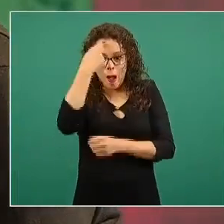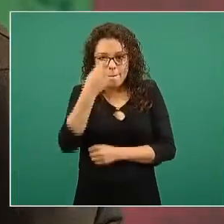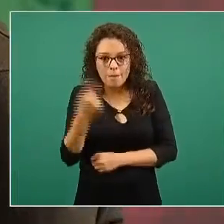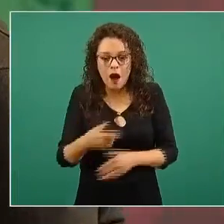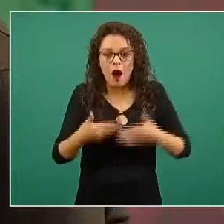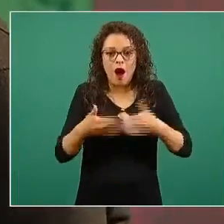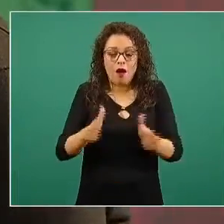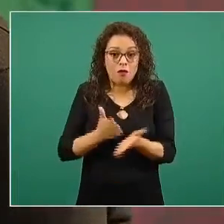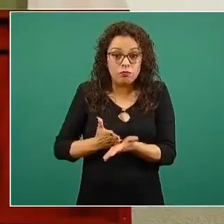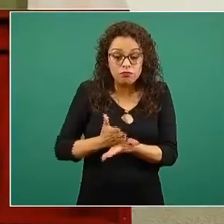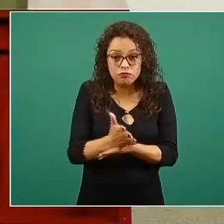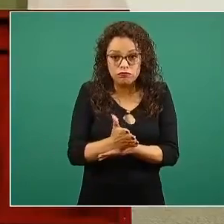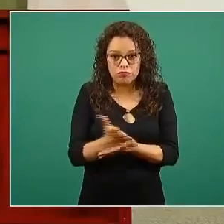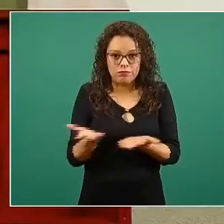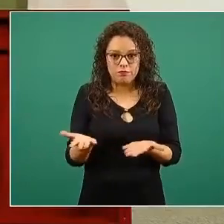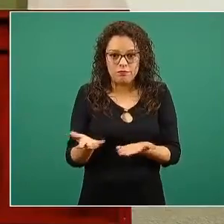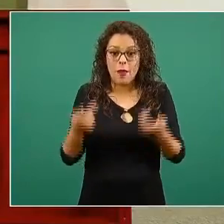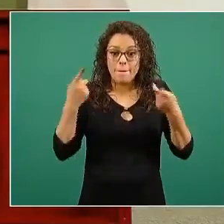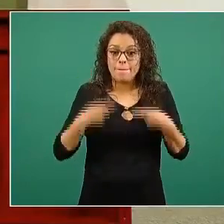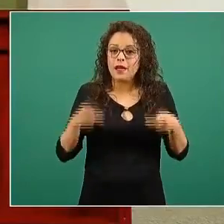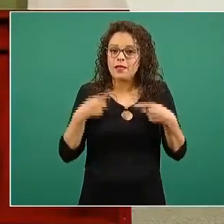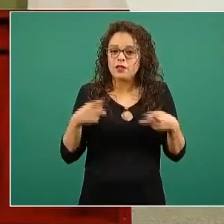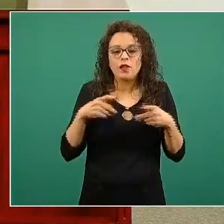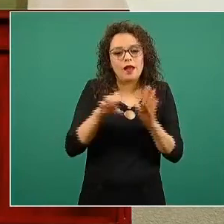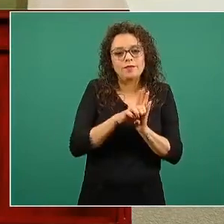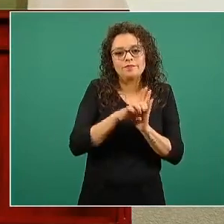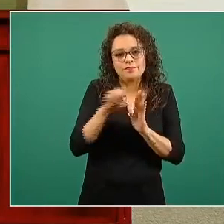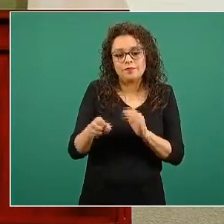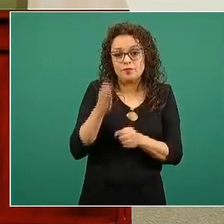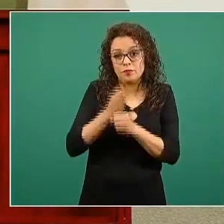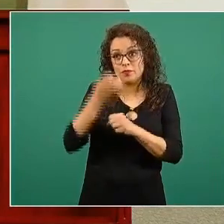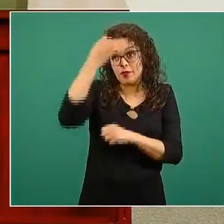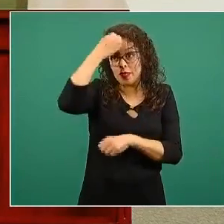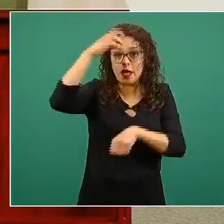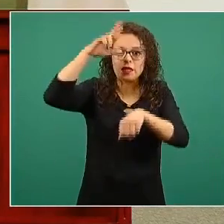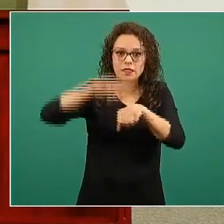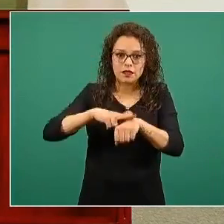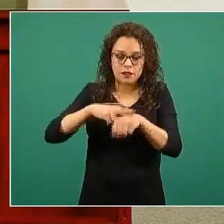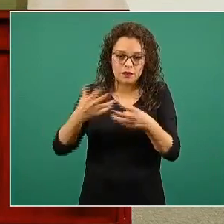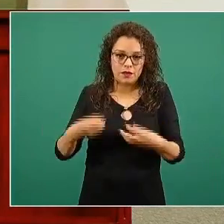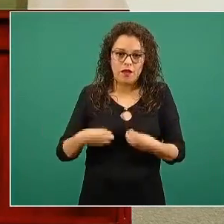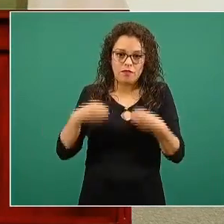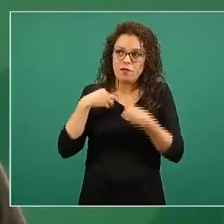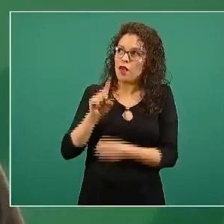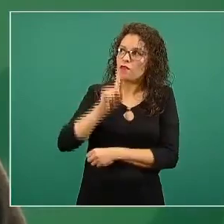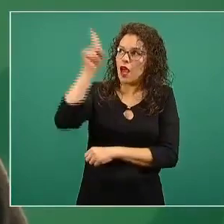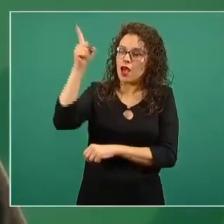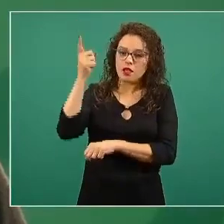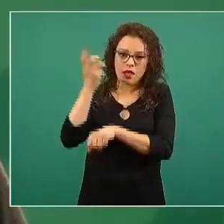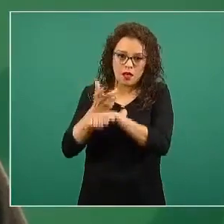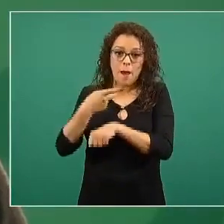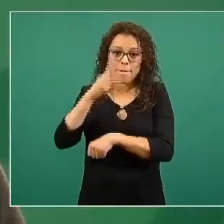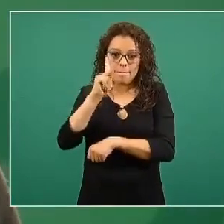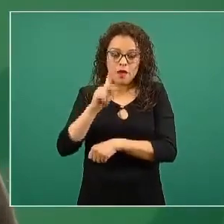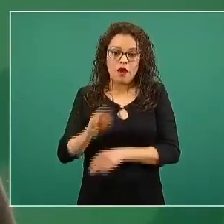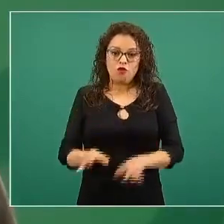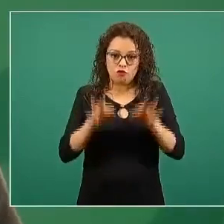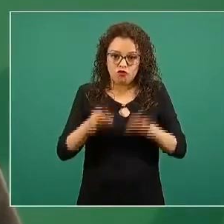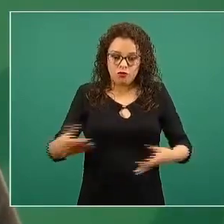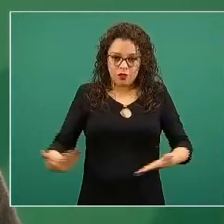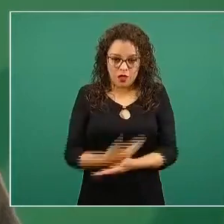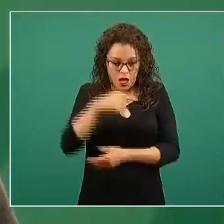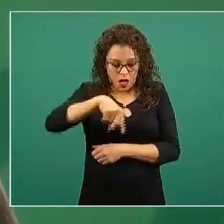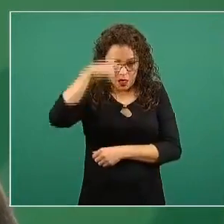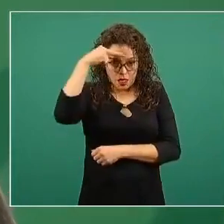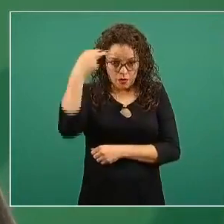de las personas, en este caso extranjeras en Estados Unidos de origen o ascendencia mexicana o que están